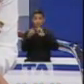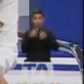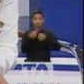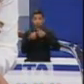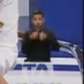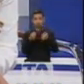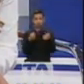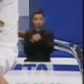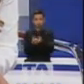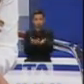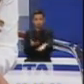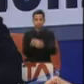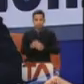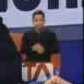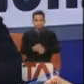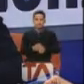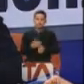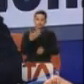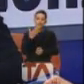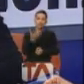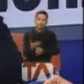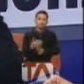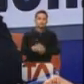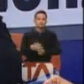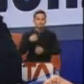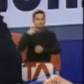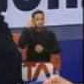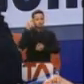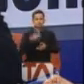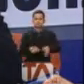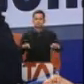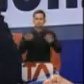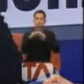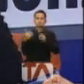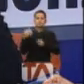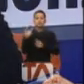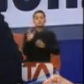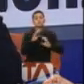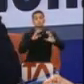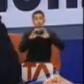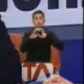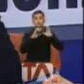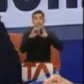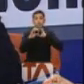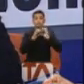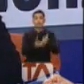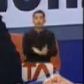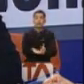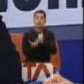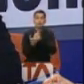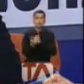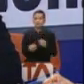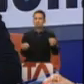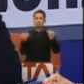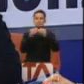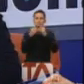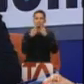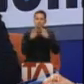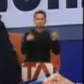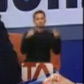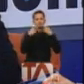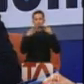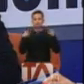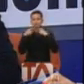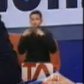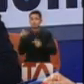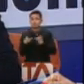le vamos a seguir apoyando. Muchas gracias. Yo creo que uno de los factores más importantes son los medios de comunicación, que nos ayuden a seguir difundiendo cuando este